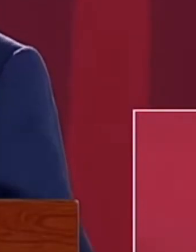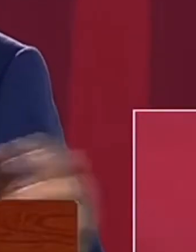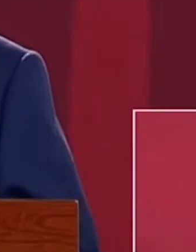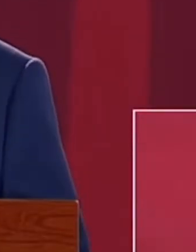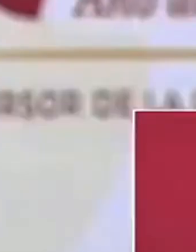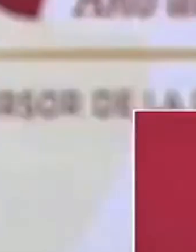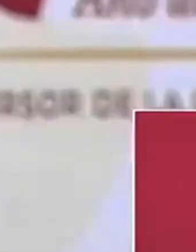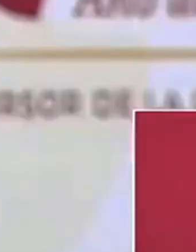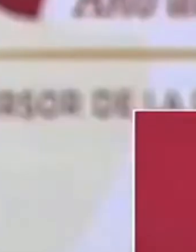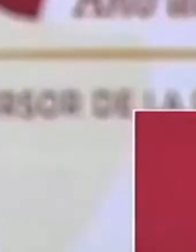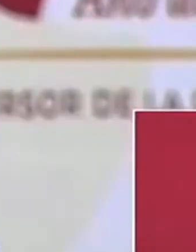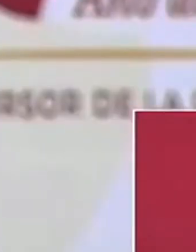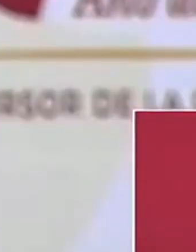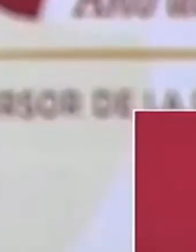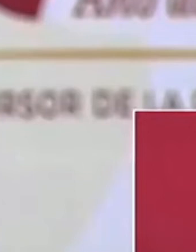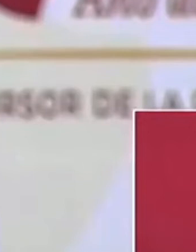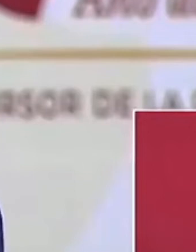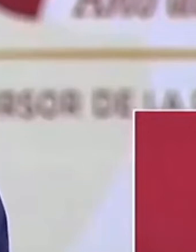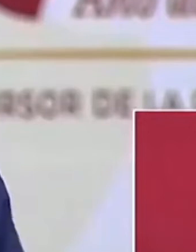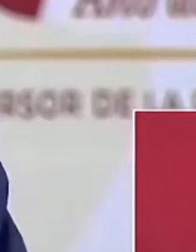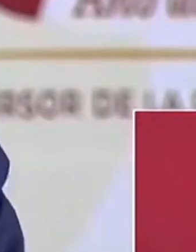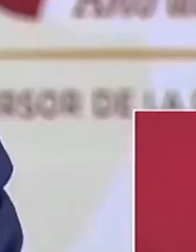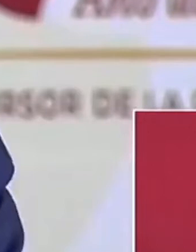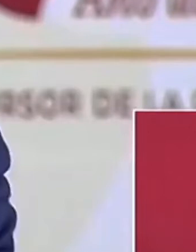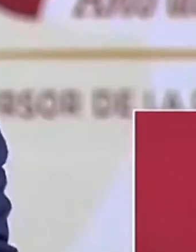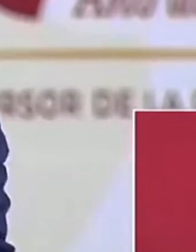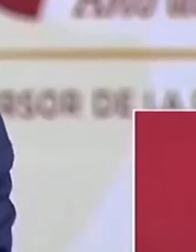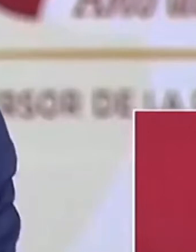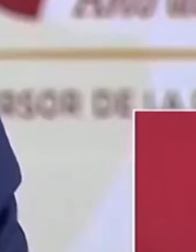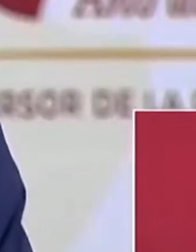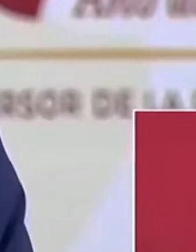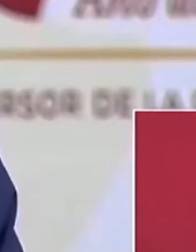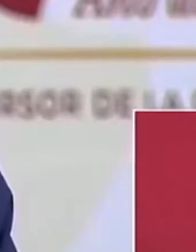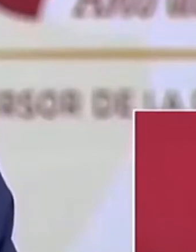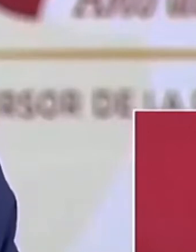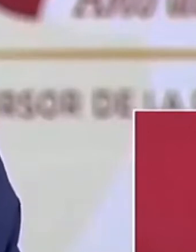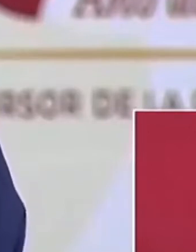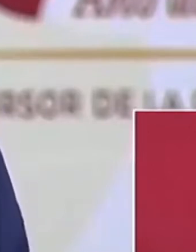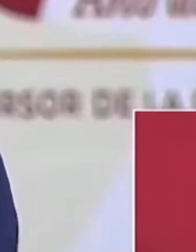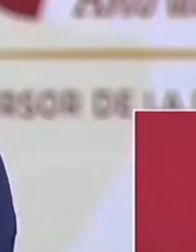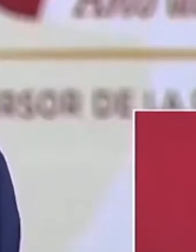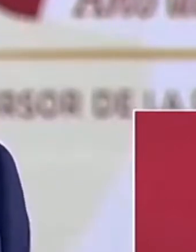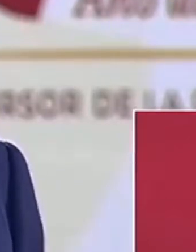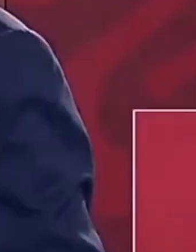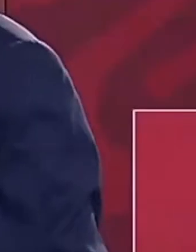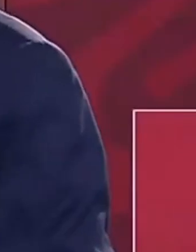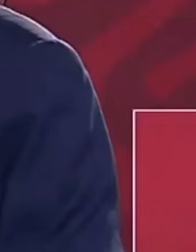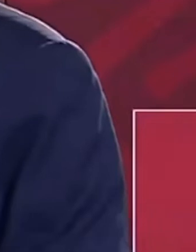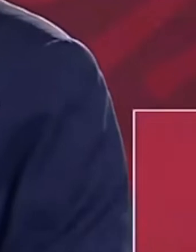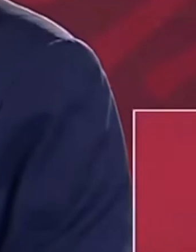la realidad y la percepción. ¿Y qué cosa es lo que manejan los medios